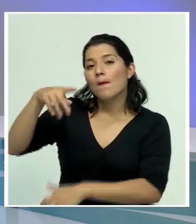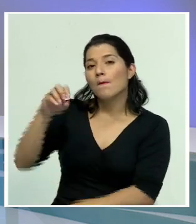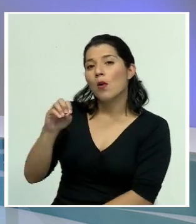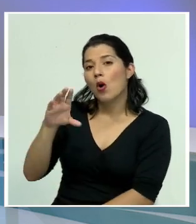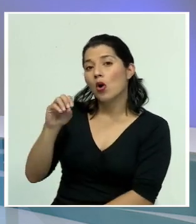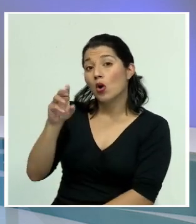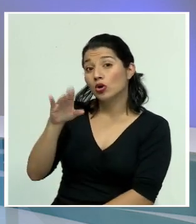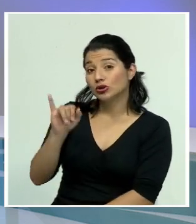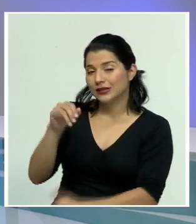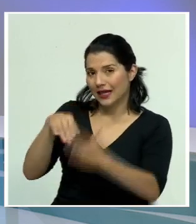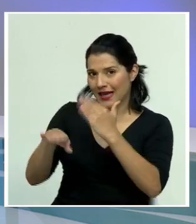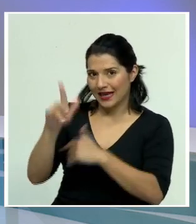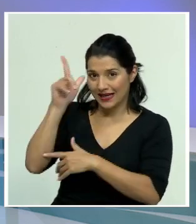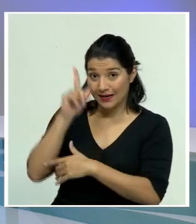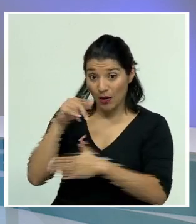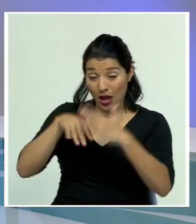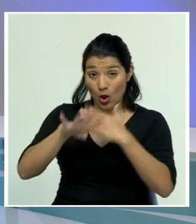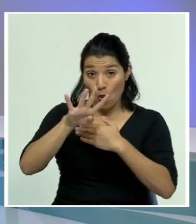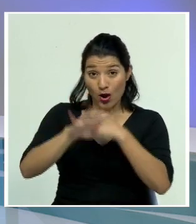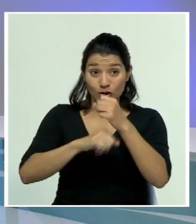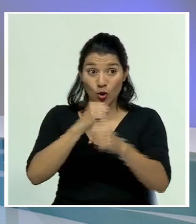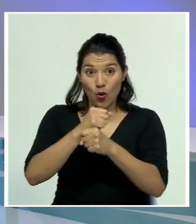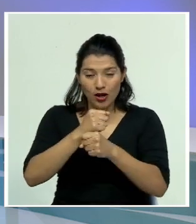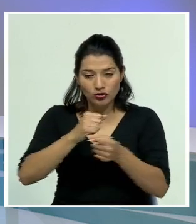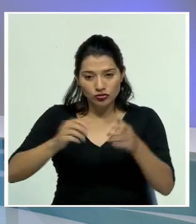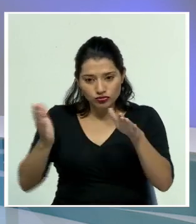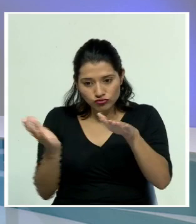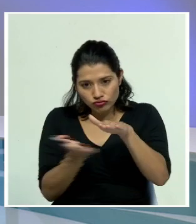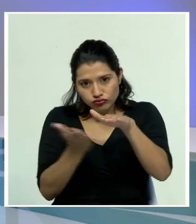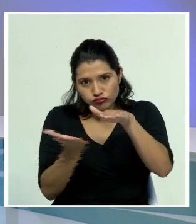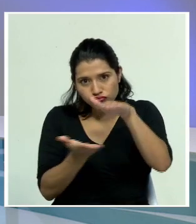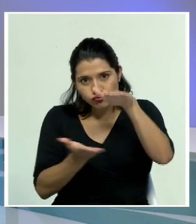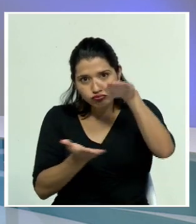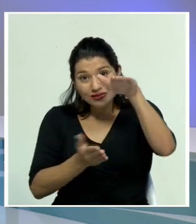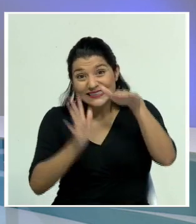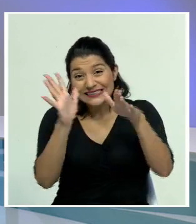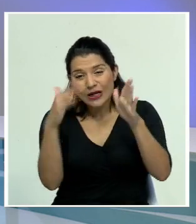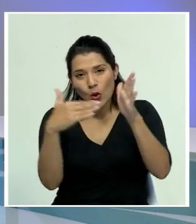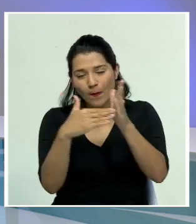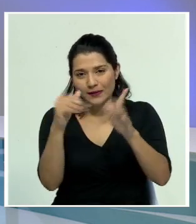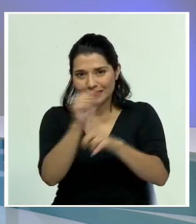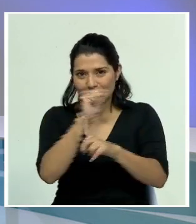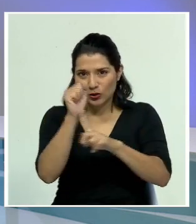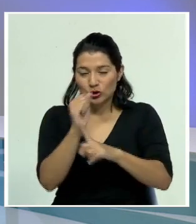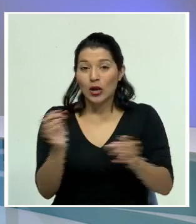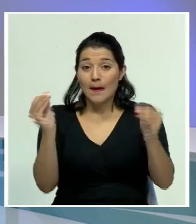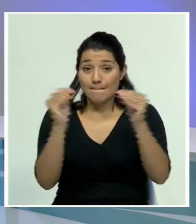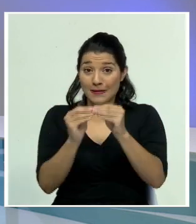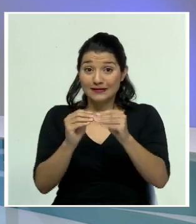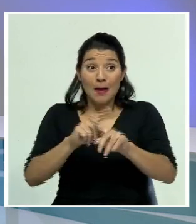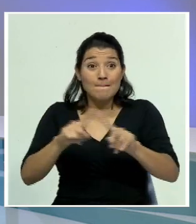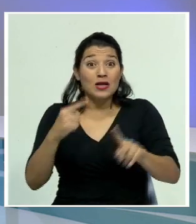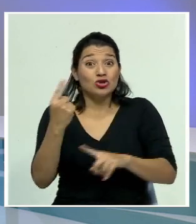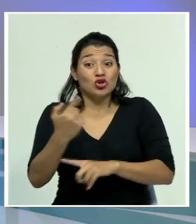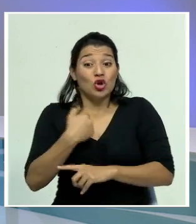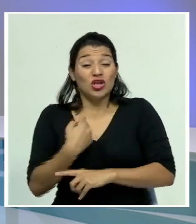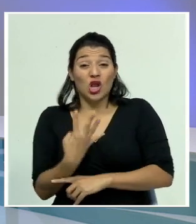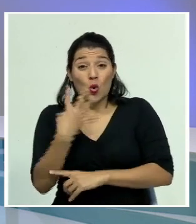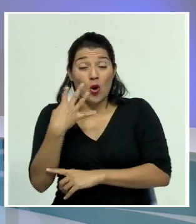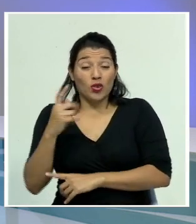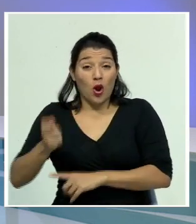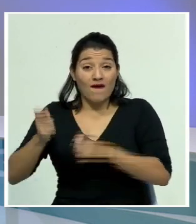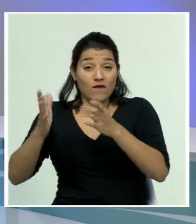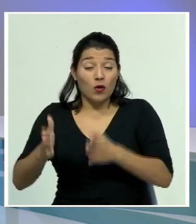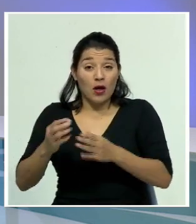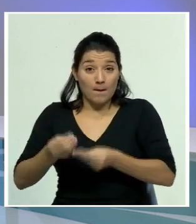En 4 años entraron 5,000 casos, lo cual contrasta con que allí solo hay 4 defensoras públicas. Las